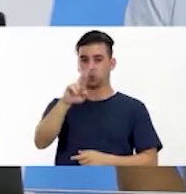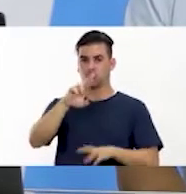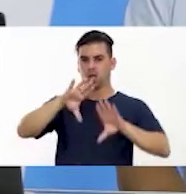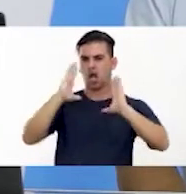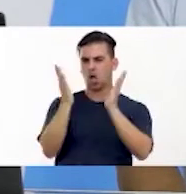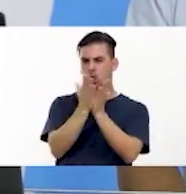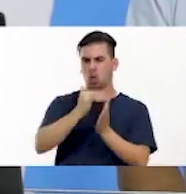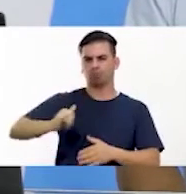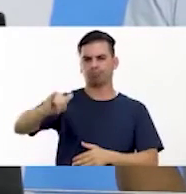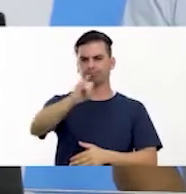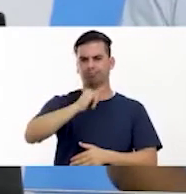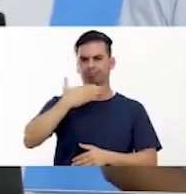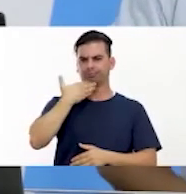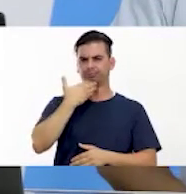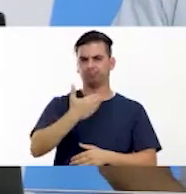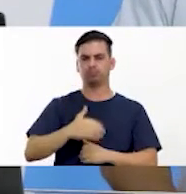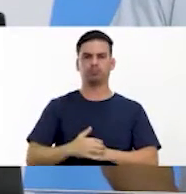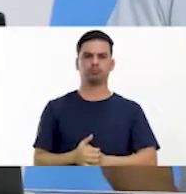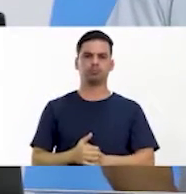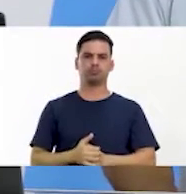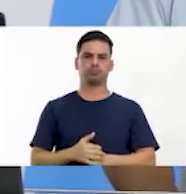con todos y para el bien de todos.